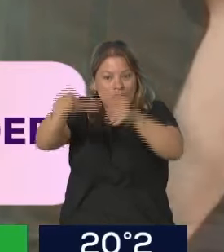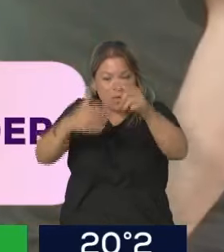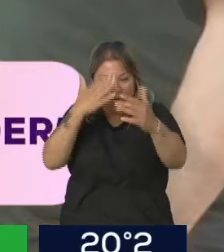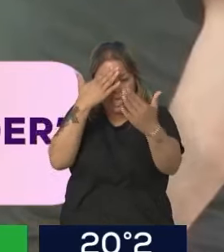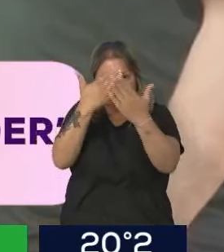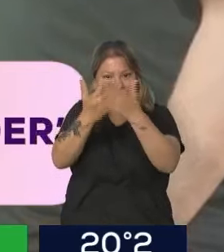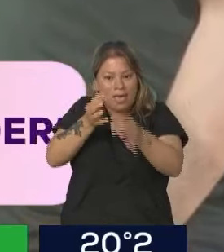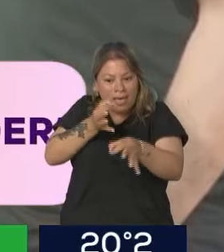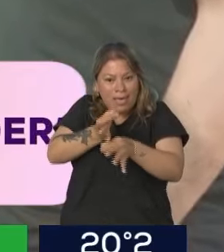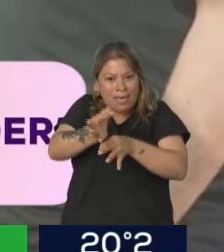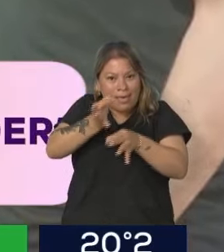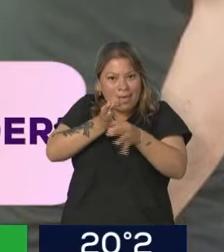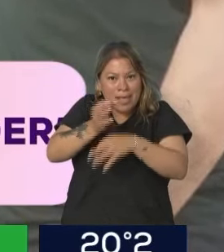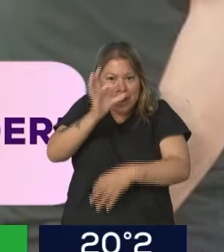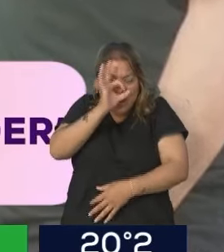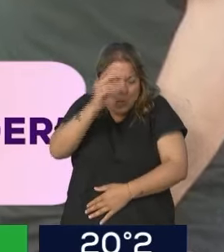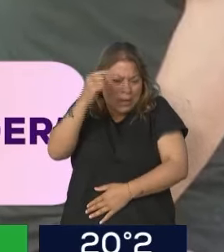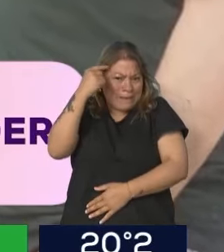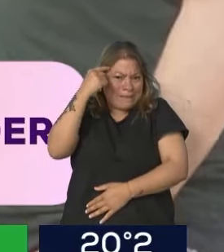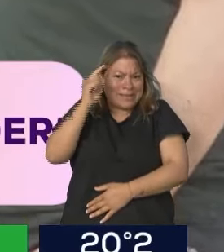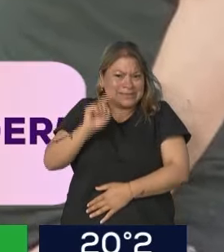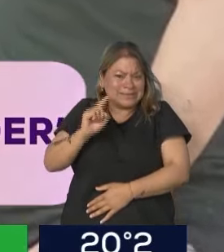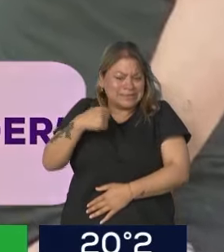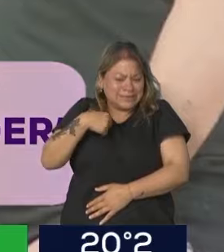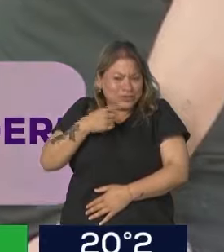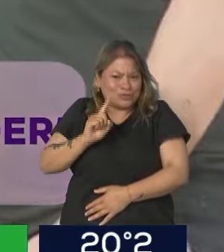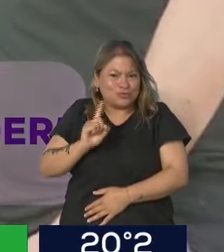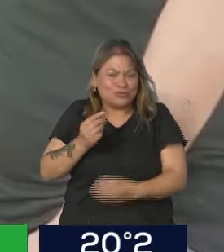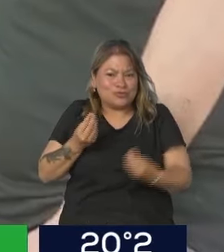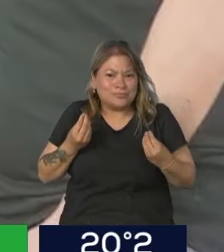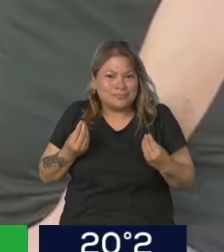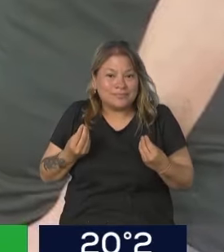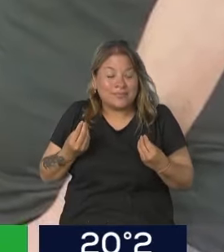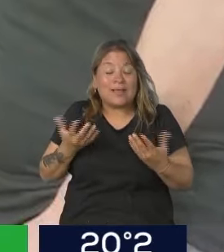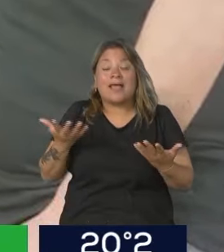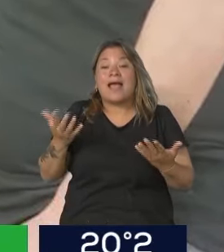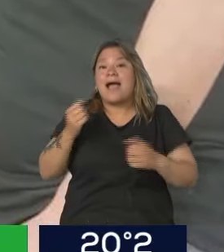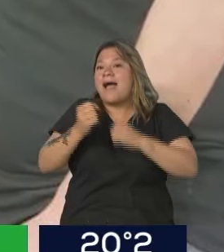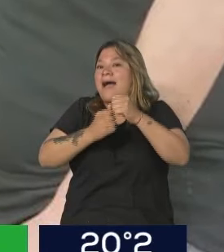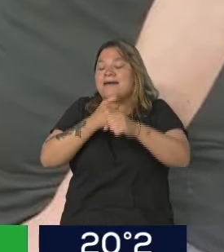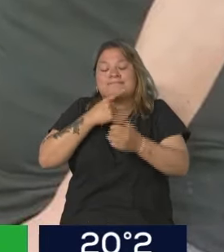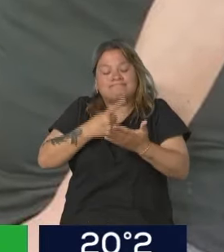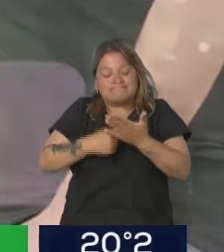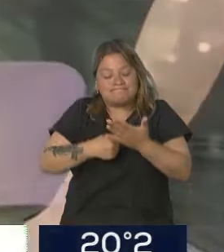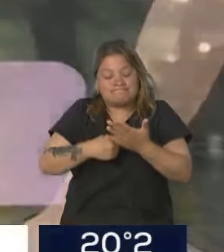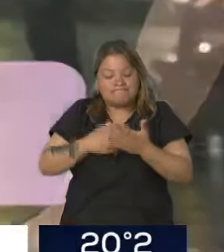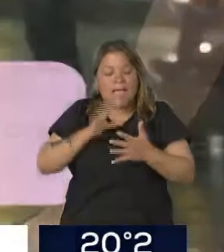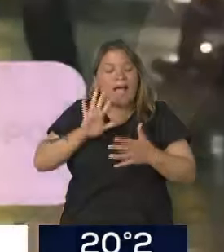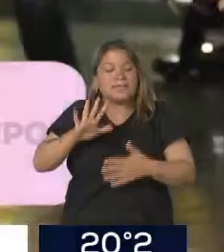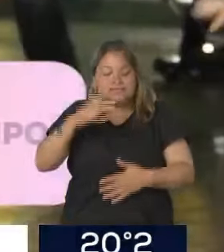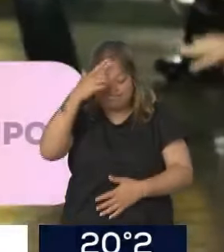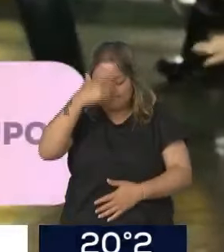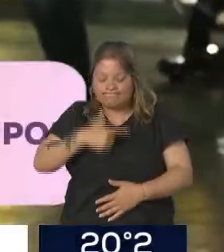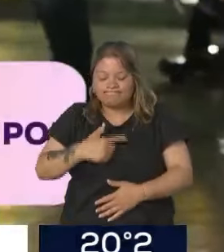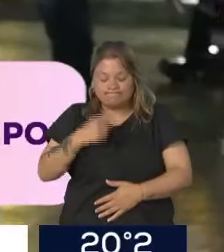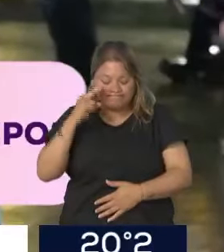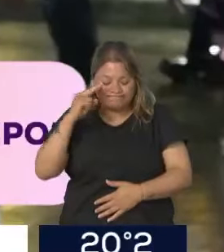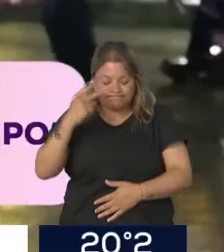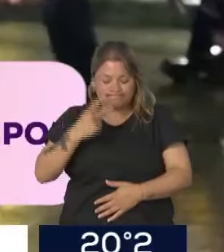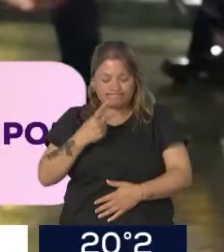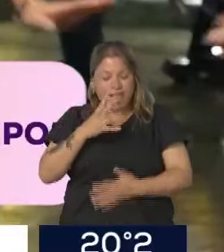personas dirigiendo, bailando. Y bueno, hasta que decidí aceptarme a mí misma y bueno,